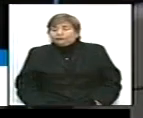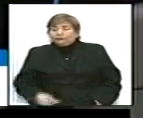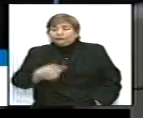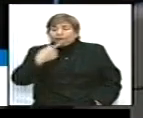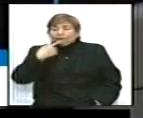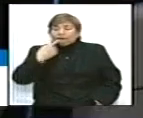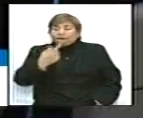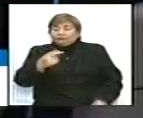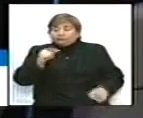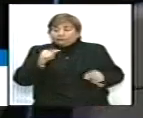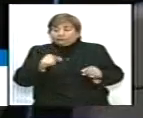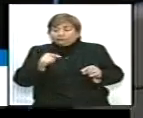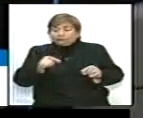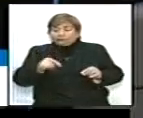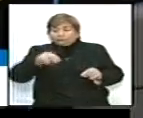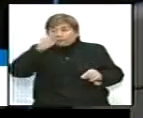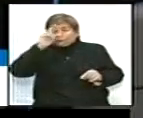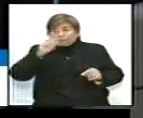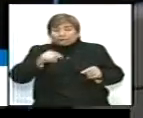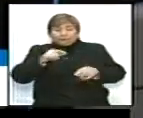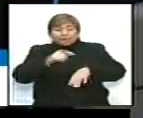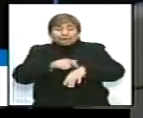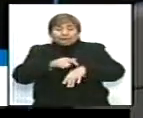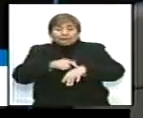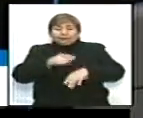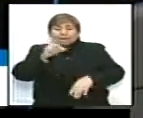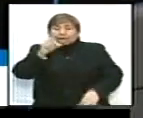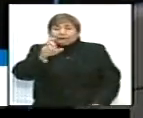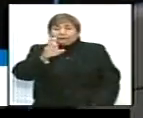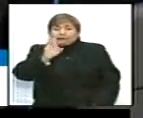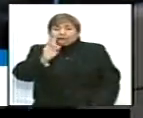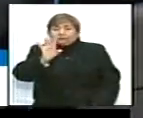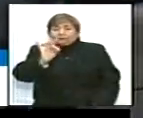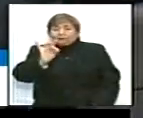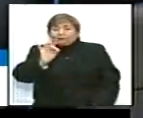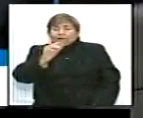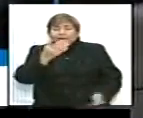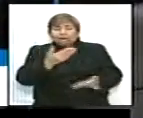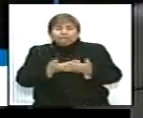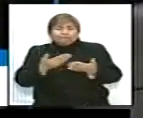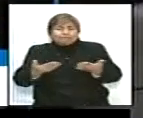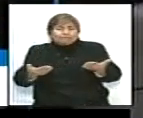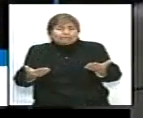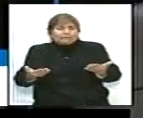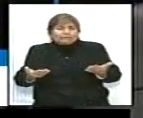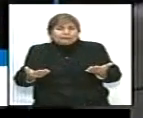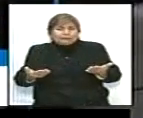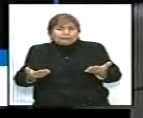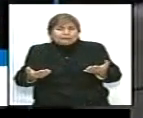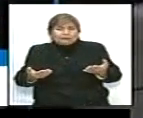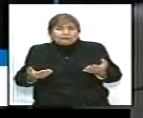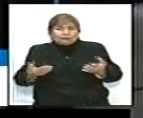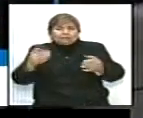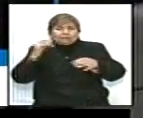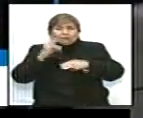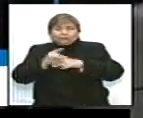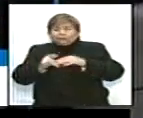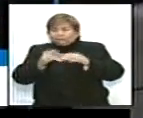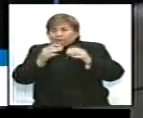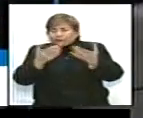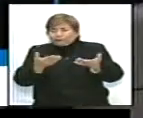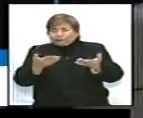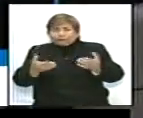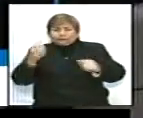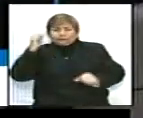decimos aquí en el país, en este momento hay 178 casos de violación en realidad